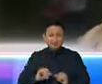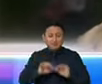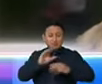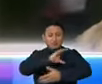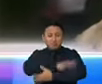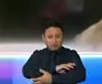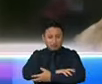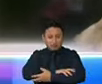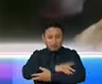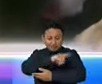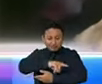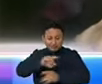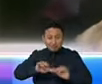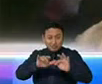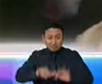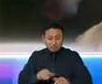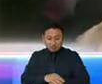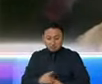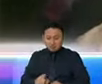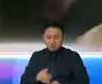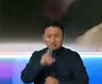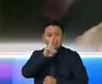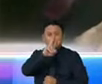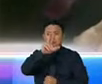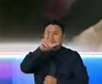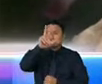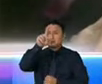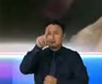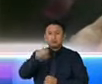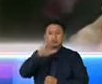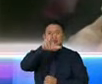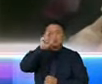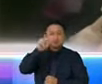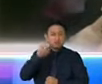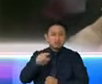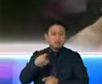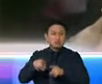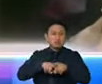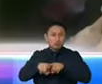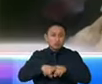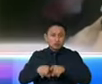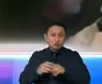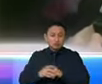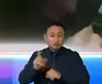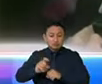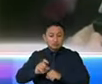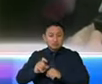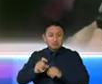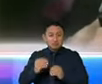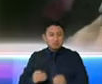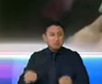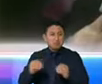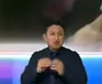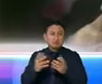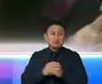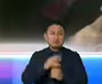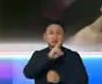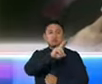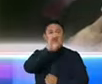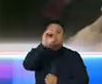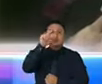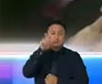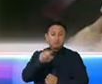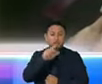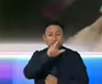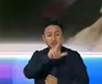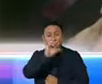nuestras plataformas no sostienen más de 2.000, 3.000 concursos por vez y necesitamos hacer al menos entre 20.000 y 30.000